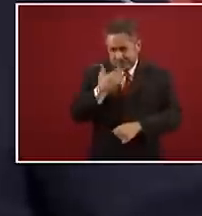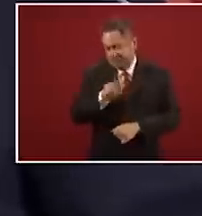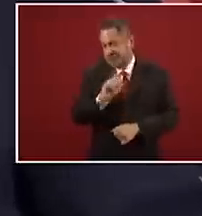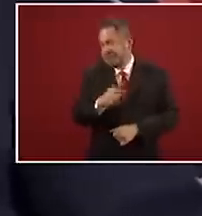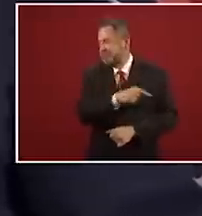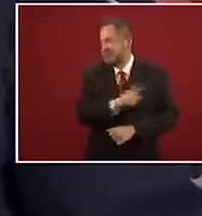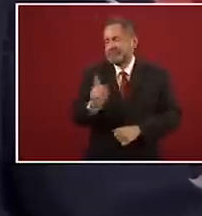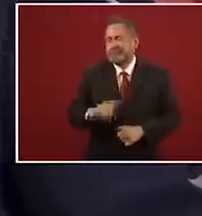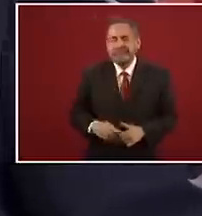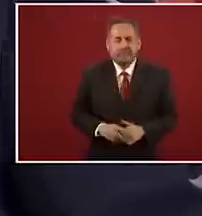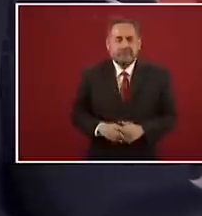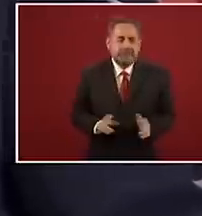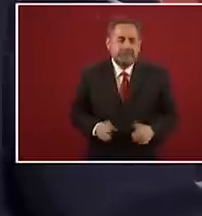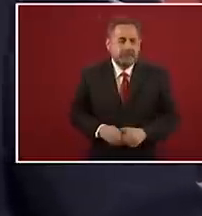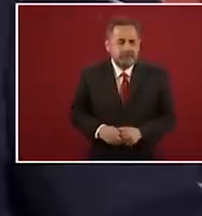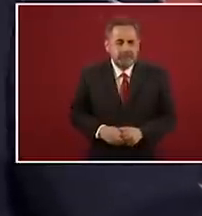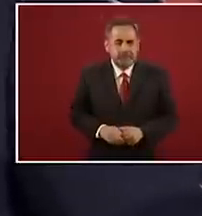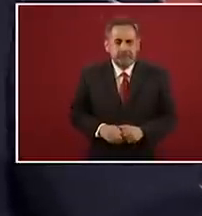Y